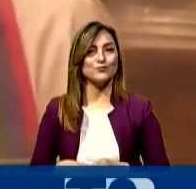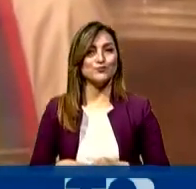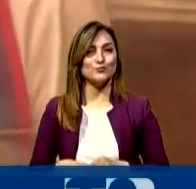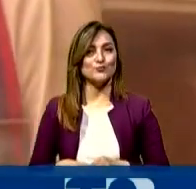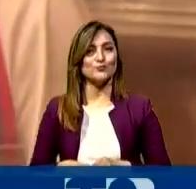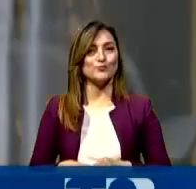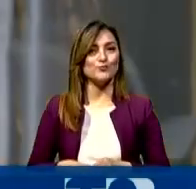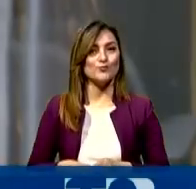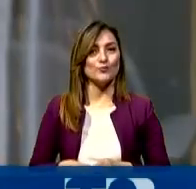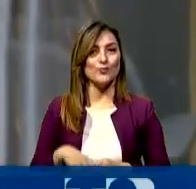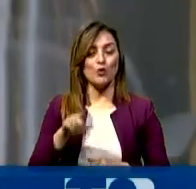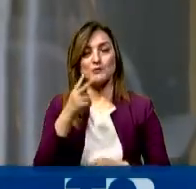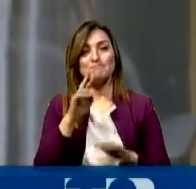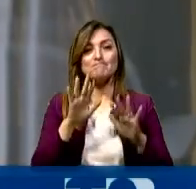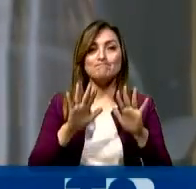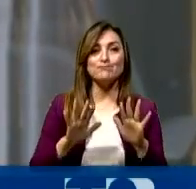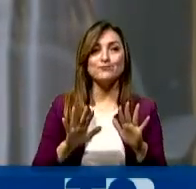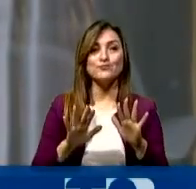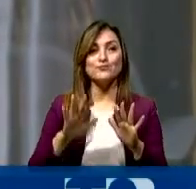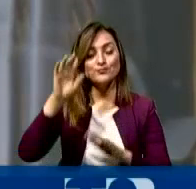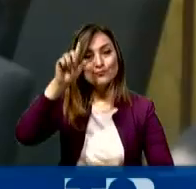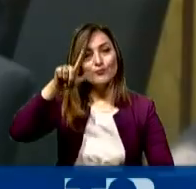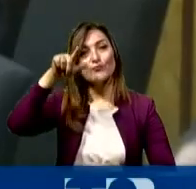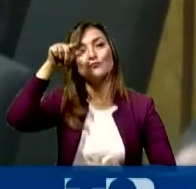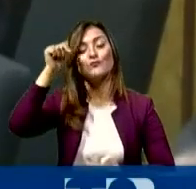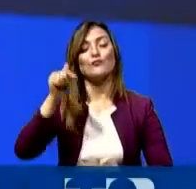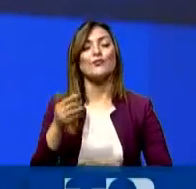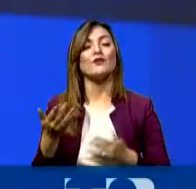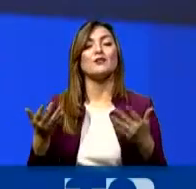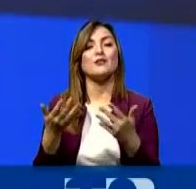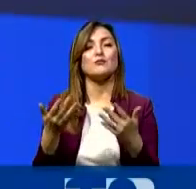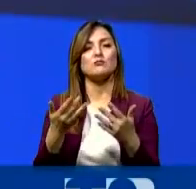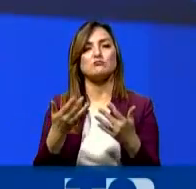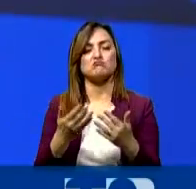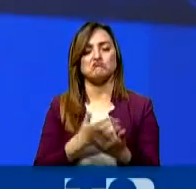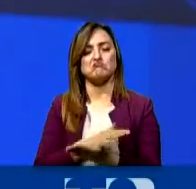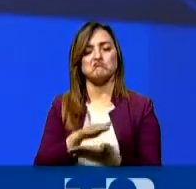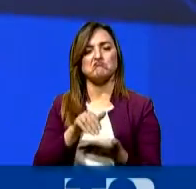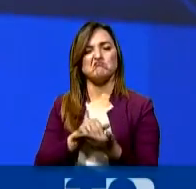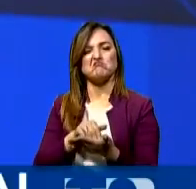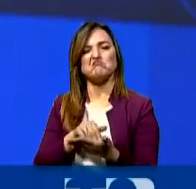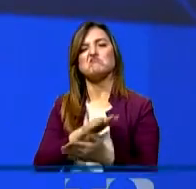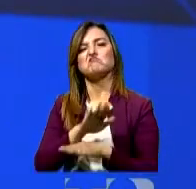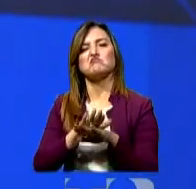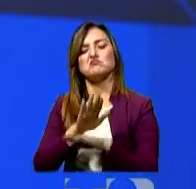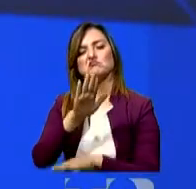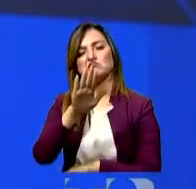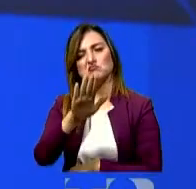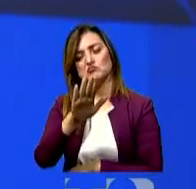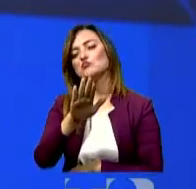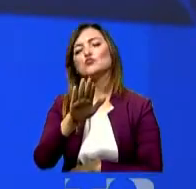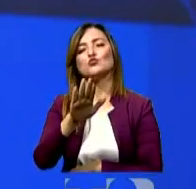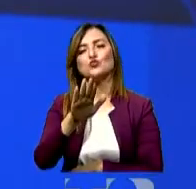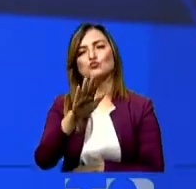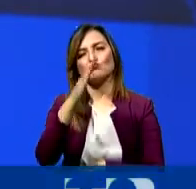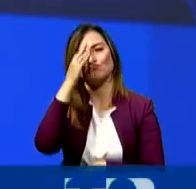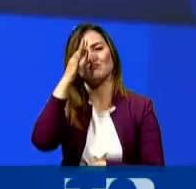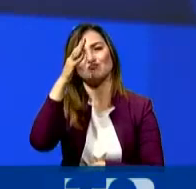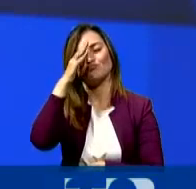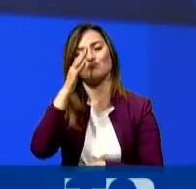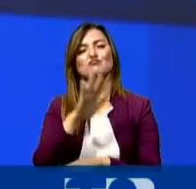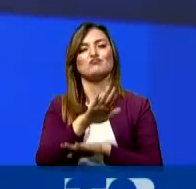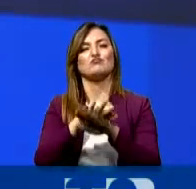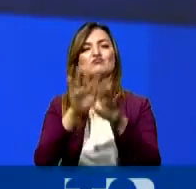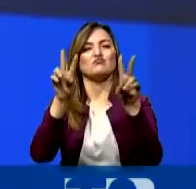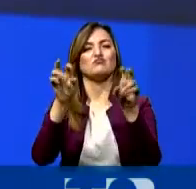usted notará liz que el gobierno tiene una línea muy definida respecto al respecto respecto a la institucionalidad lo ha dicho